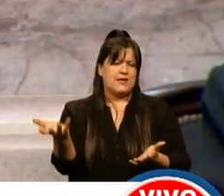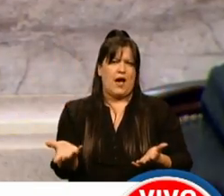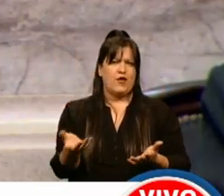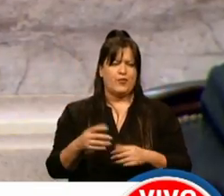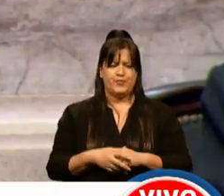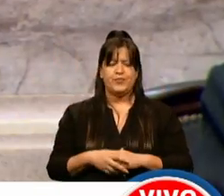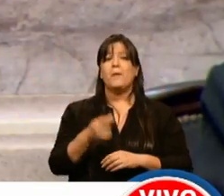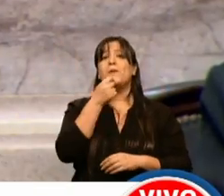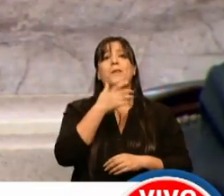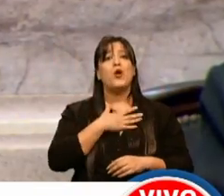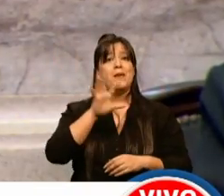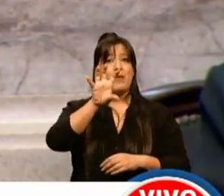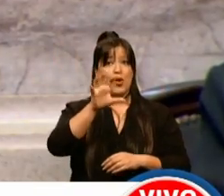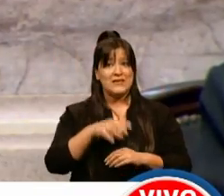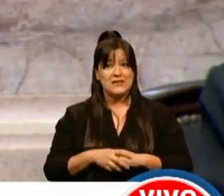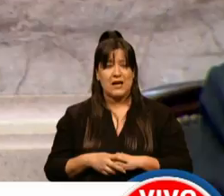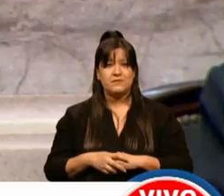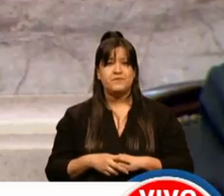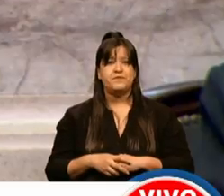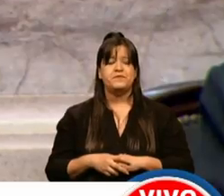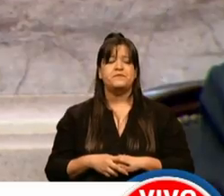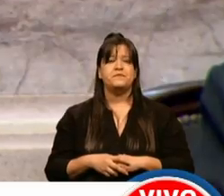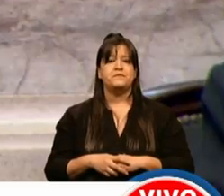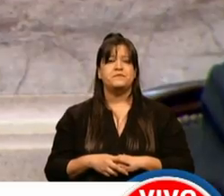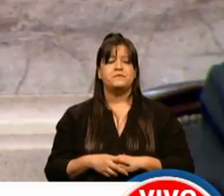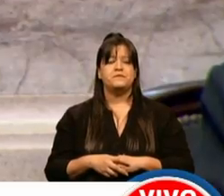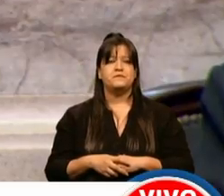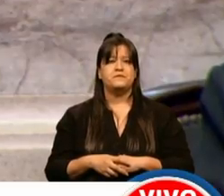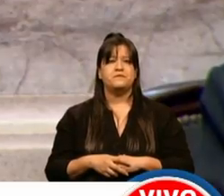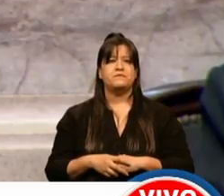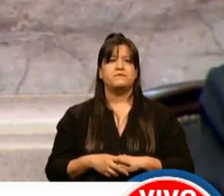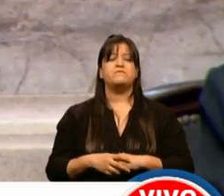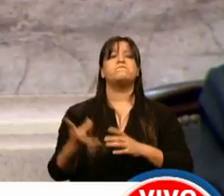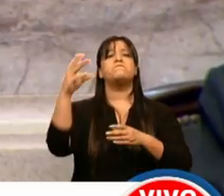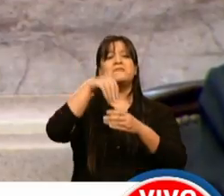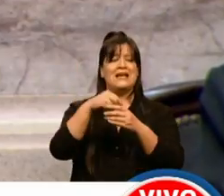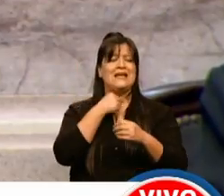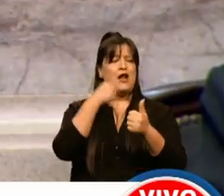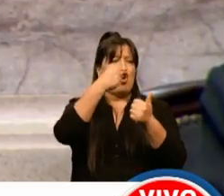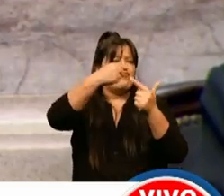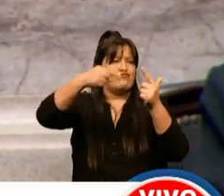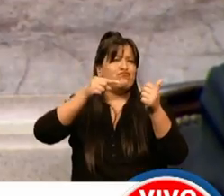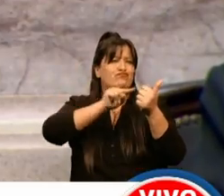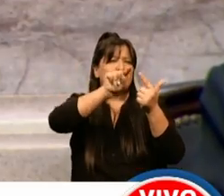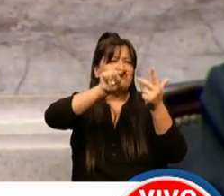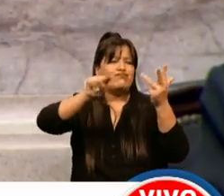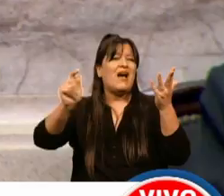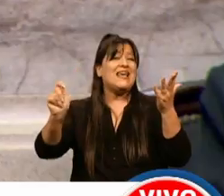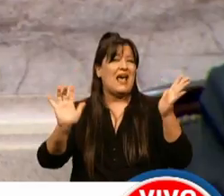en mi provincia presidente van a entrar lo quiero enumerar permítanme